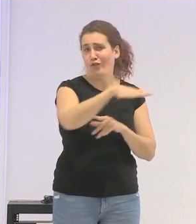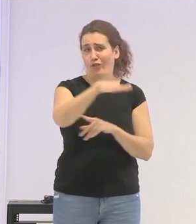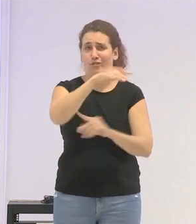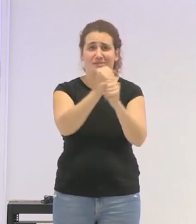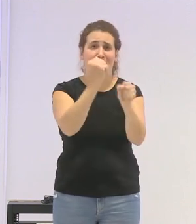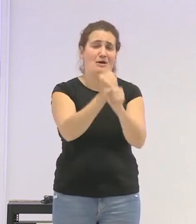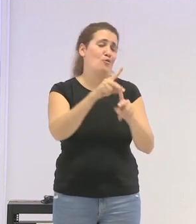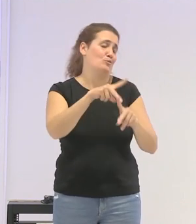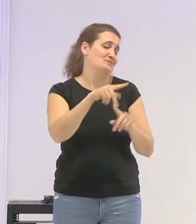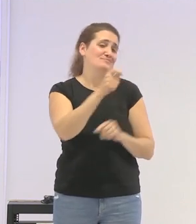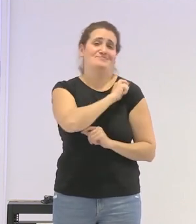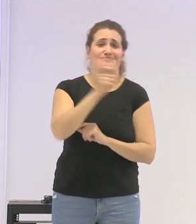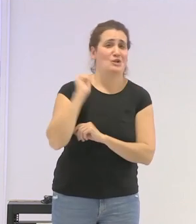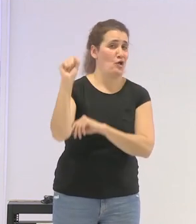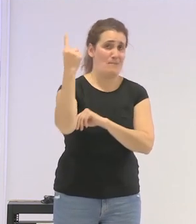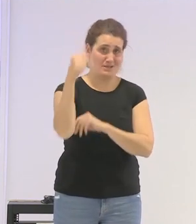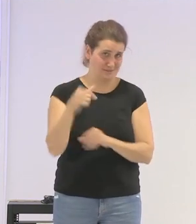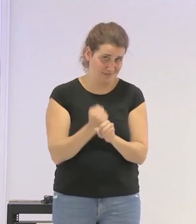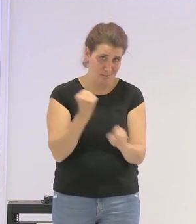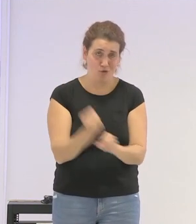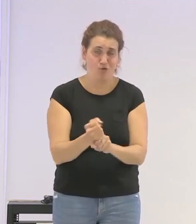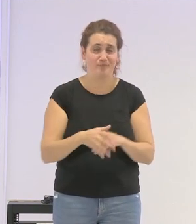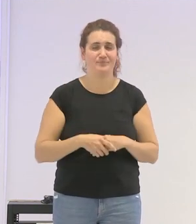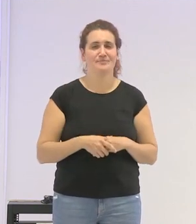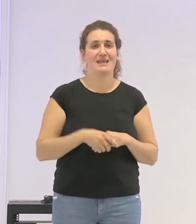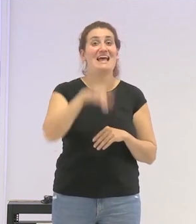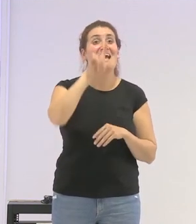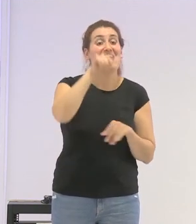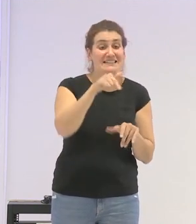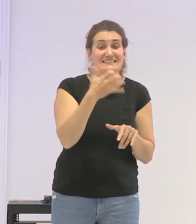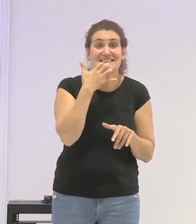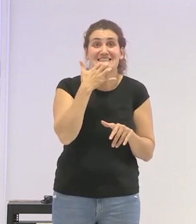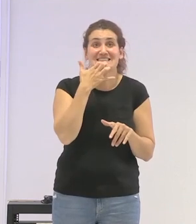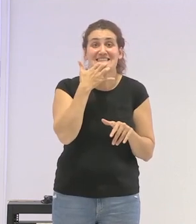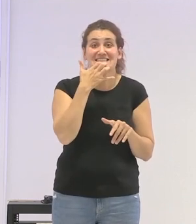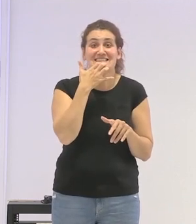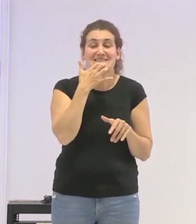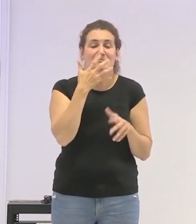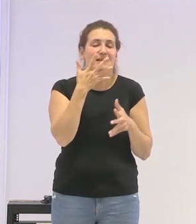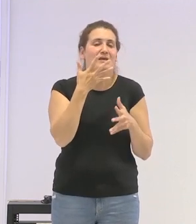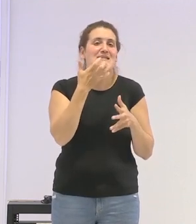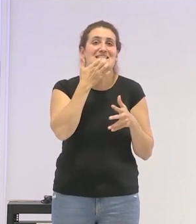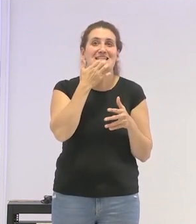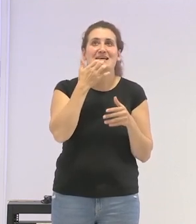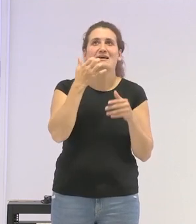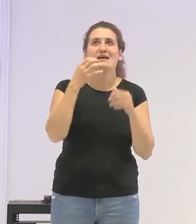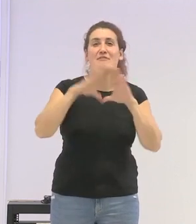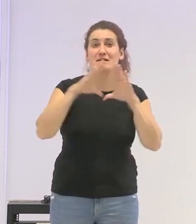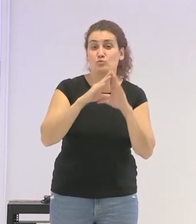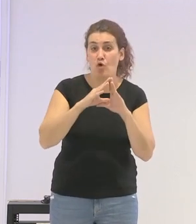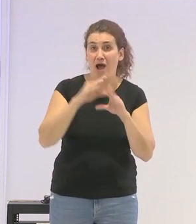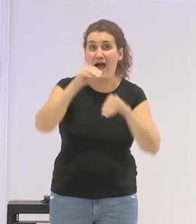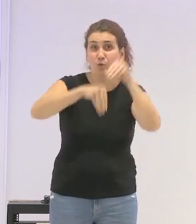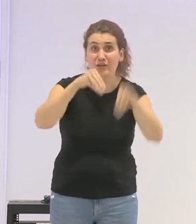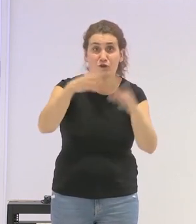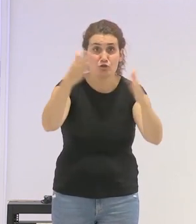del mercado de trabajo, ¿no? Esto, sin las aportaciones feministas, yo creo que no se entendería o no se entiende igual. Entonces,